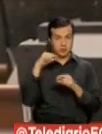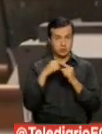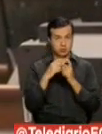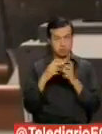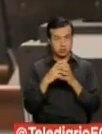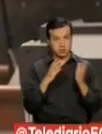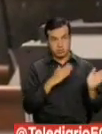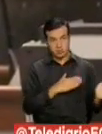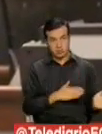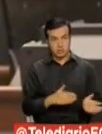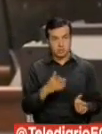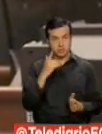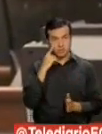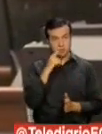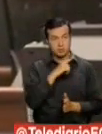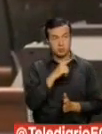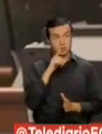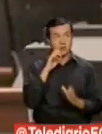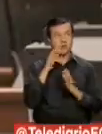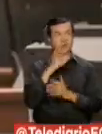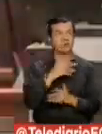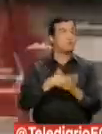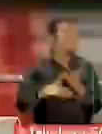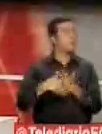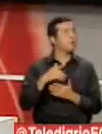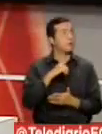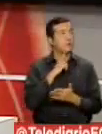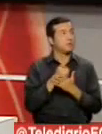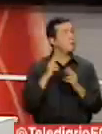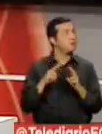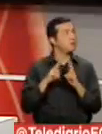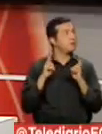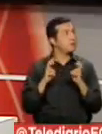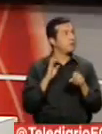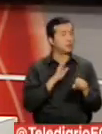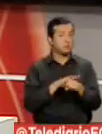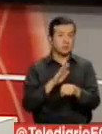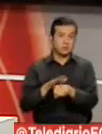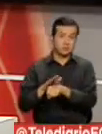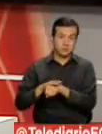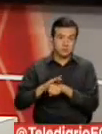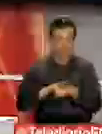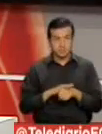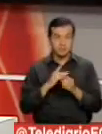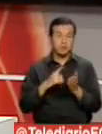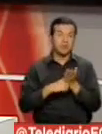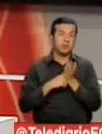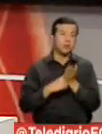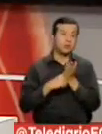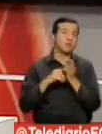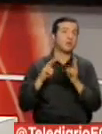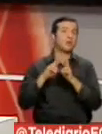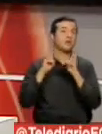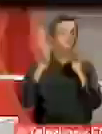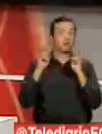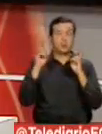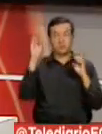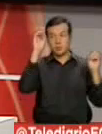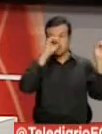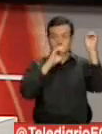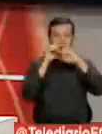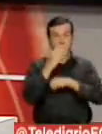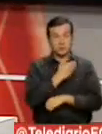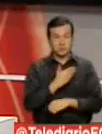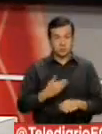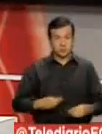Colectivos. Con él comentaremos la expectativa en torno a la convocatoria del debate sobre el veto parcial del